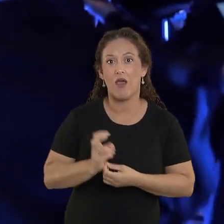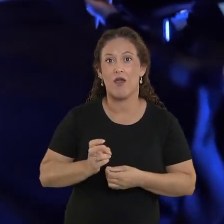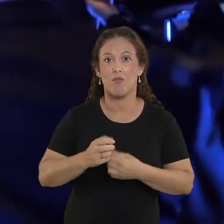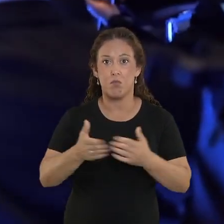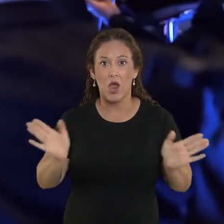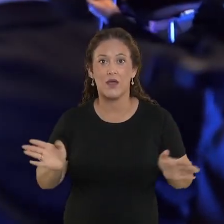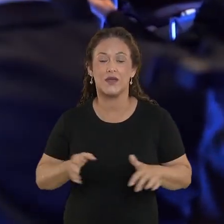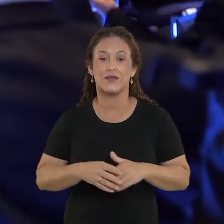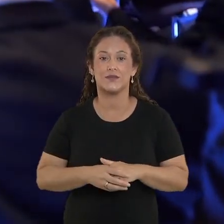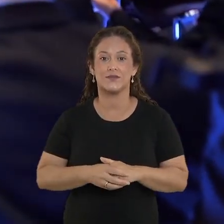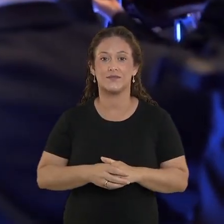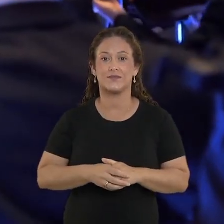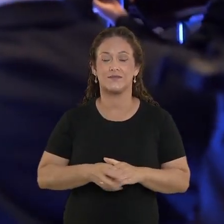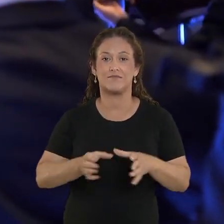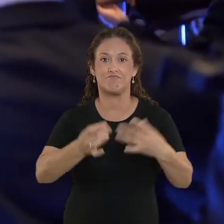islas.